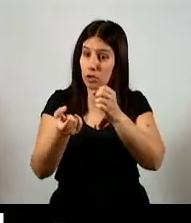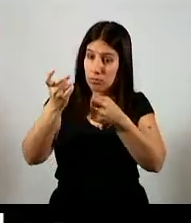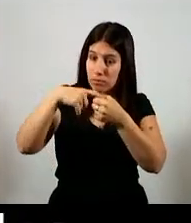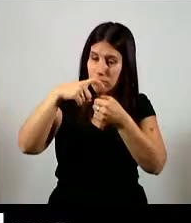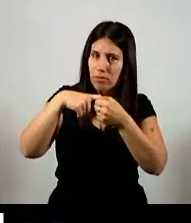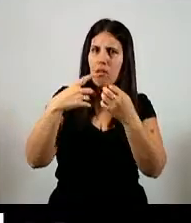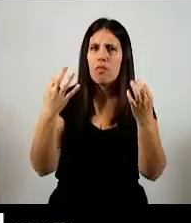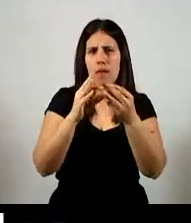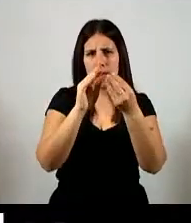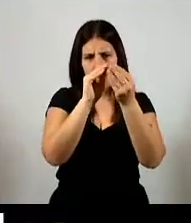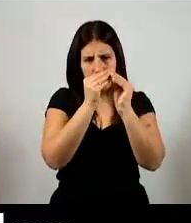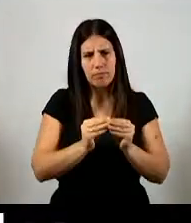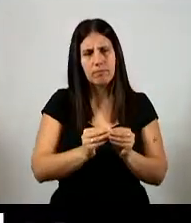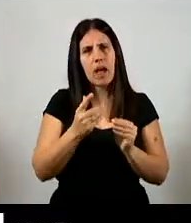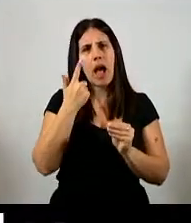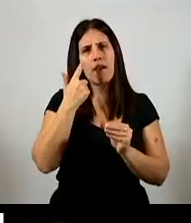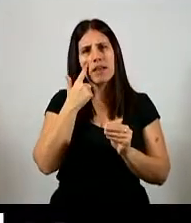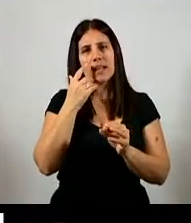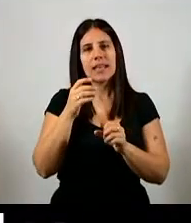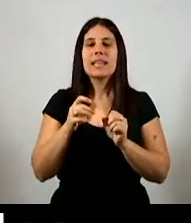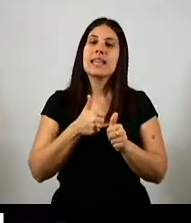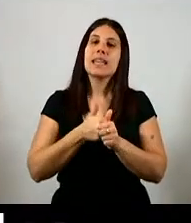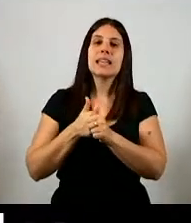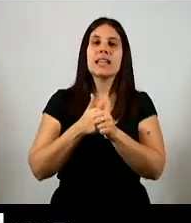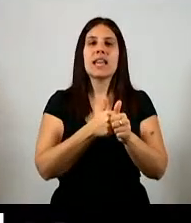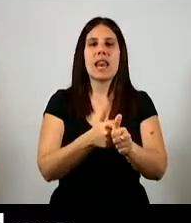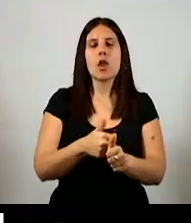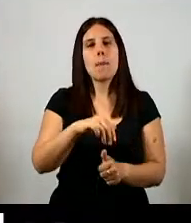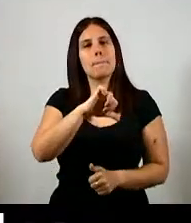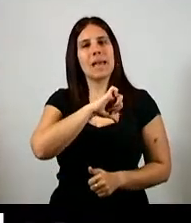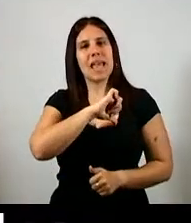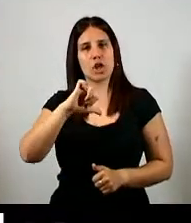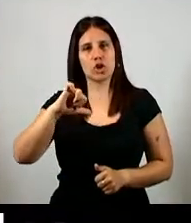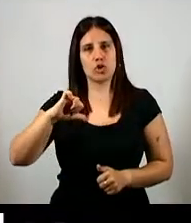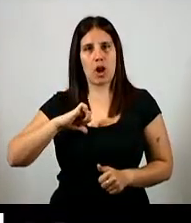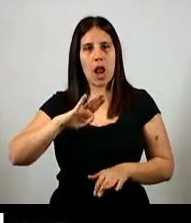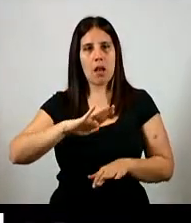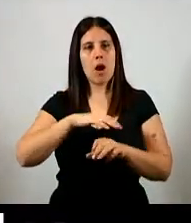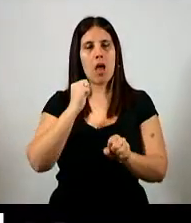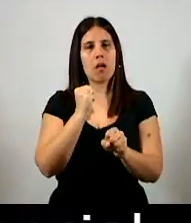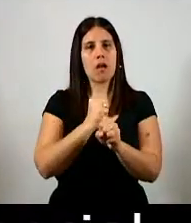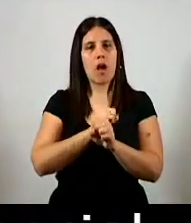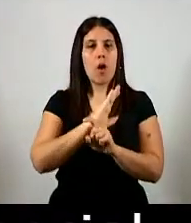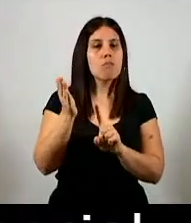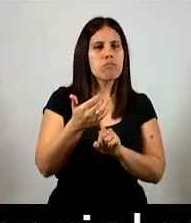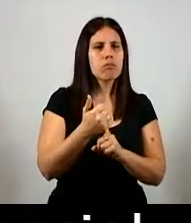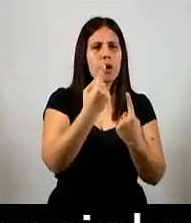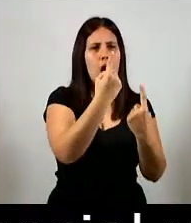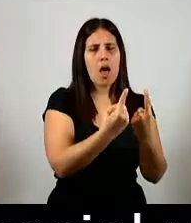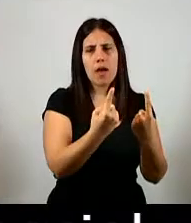itinerario personalizado de inserción, tanto social como laboral, para cada caso y